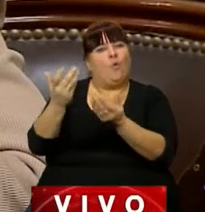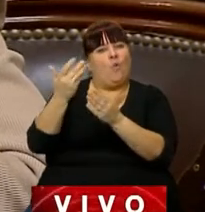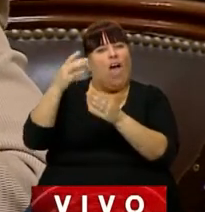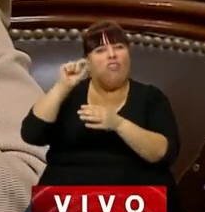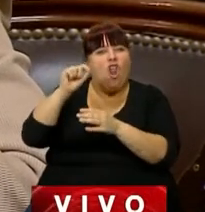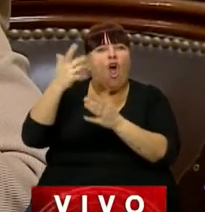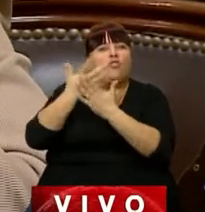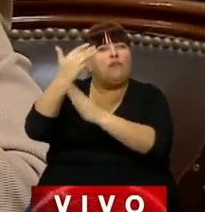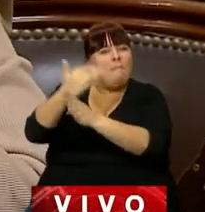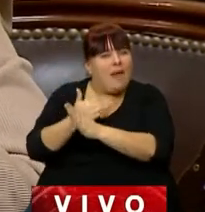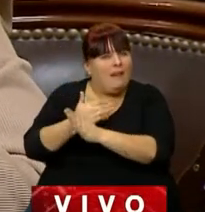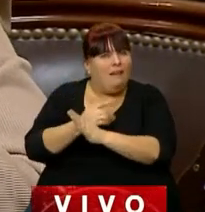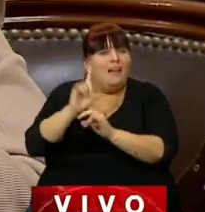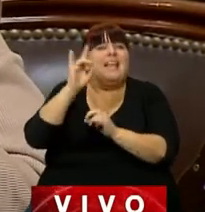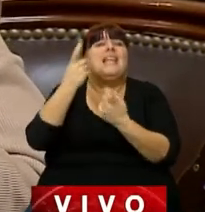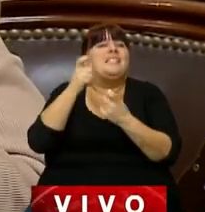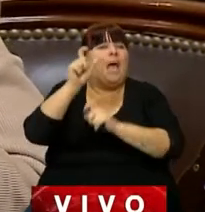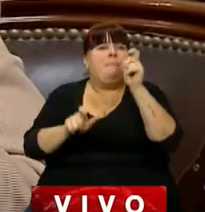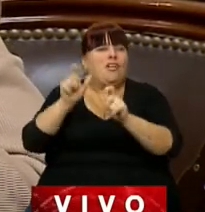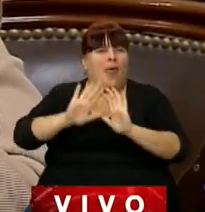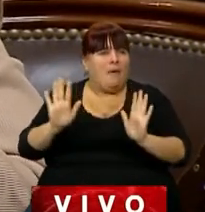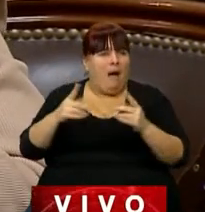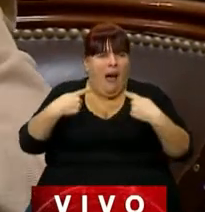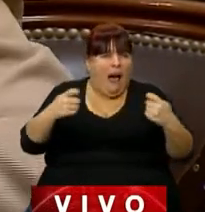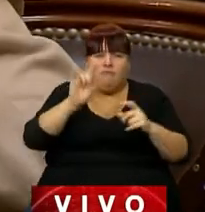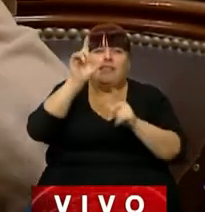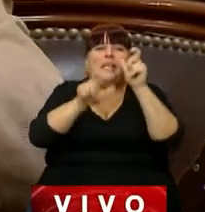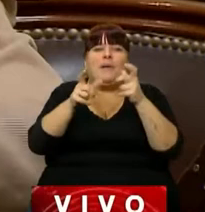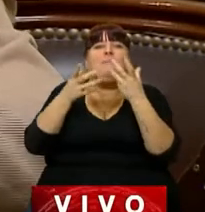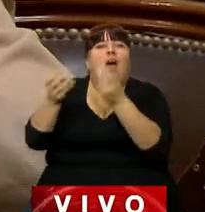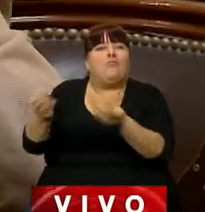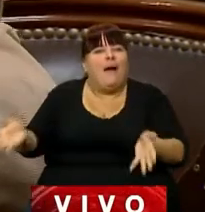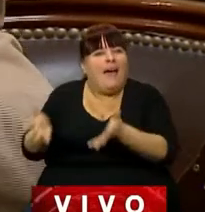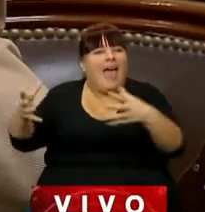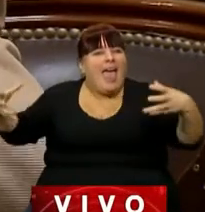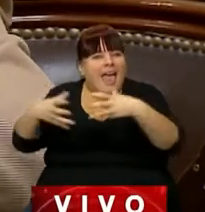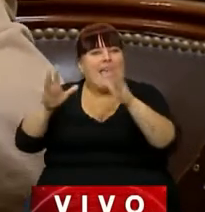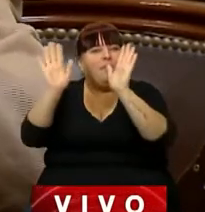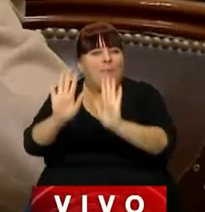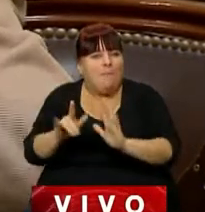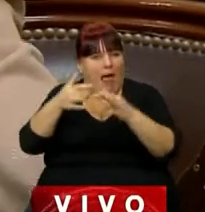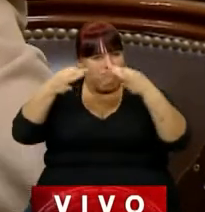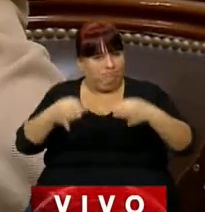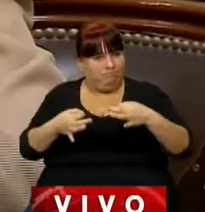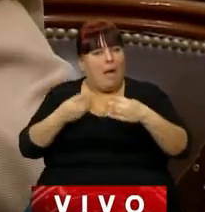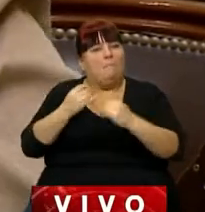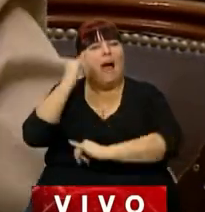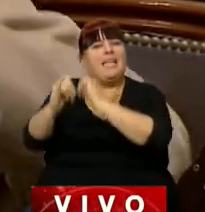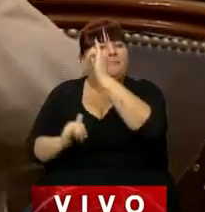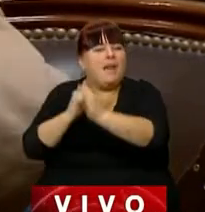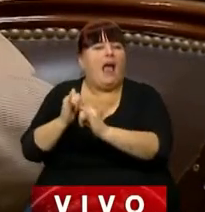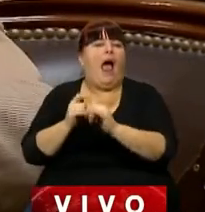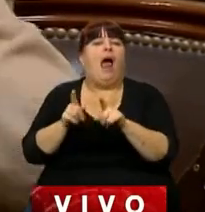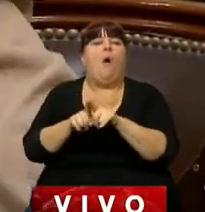que en realidad lo que necesitan es recursos humanos, fundamentalmente. Necesitan gente que los lleve adelante, un equipo preparado para poder explicar